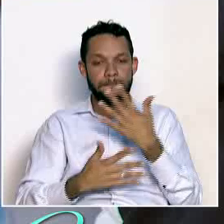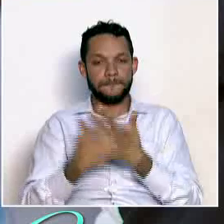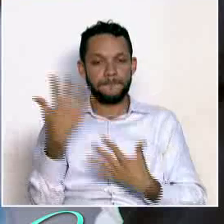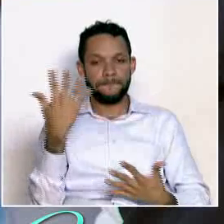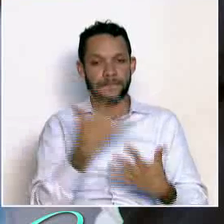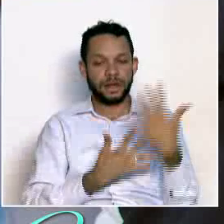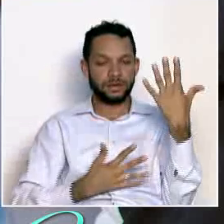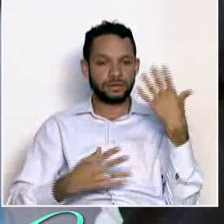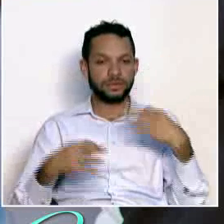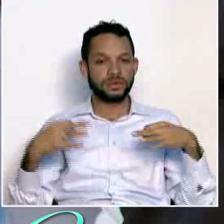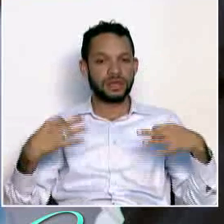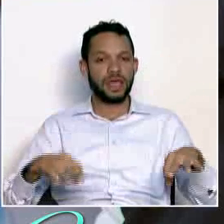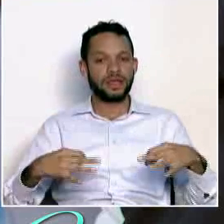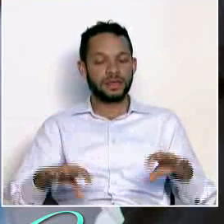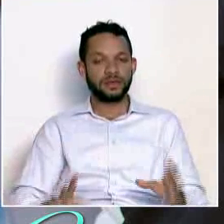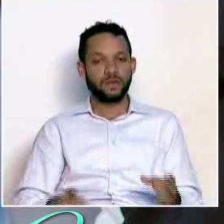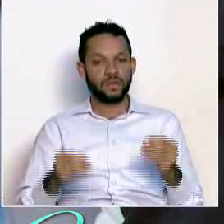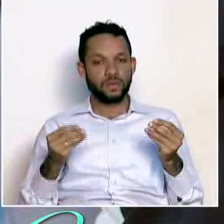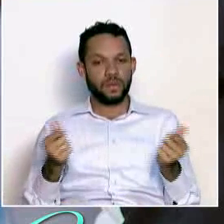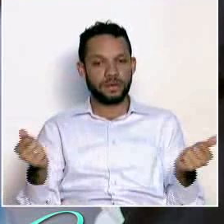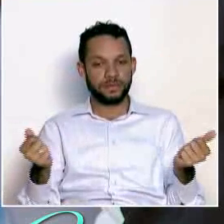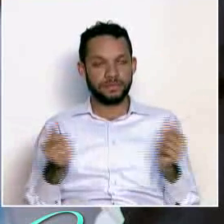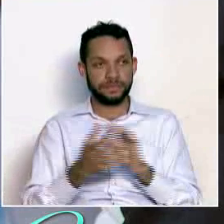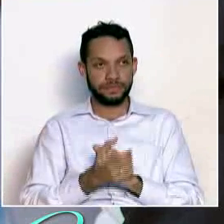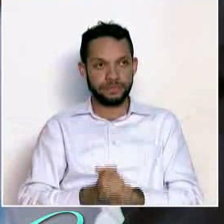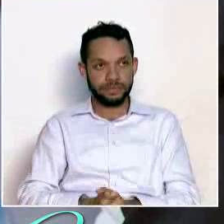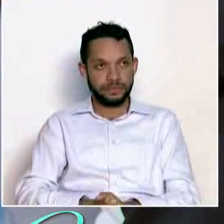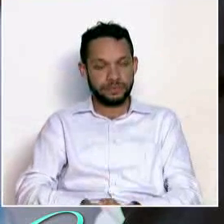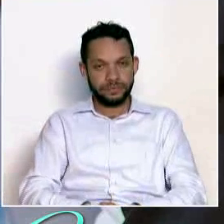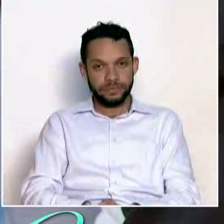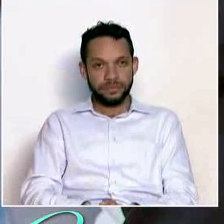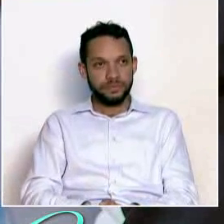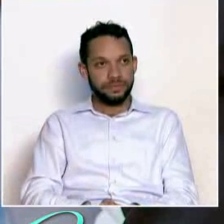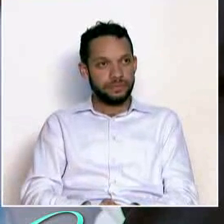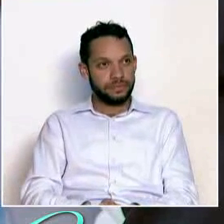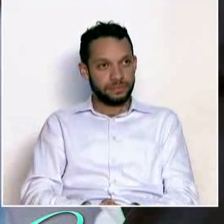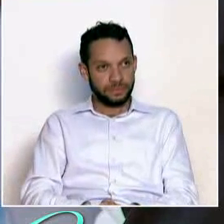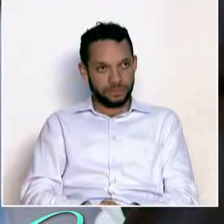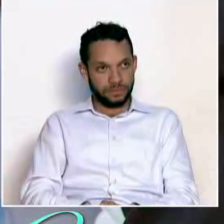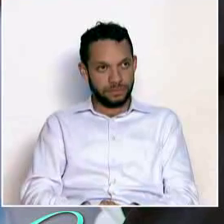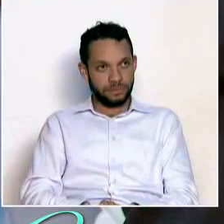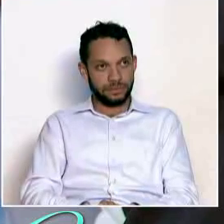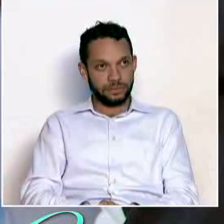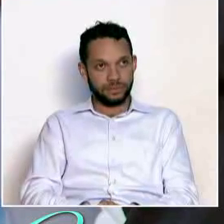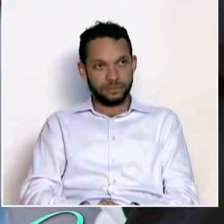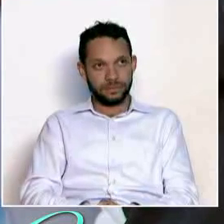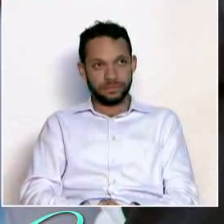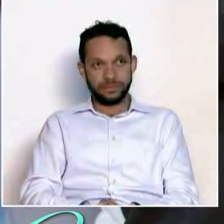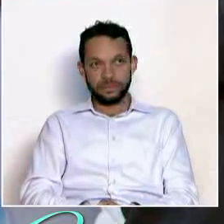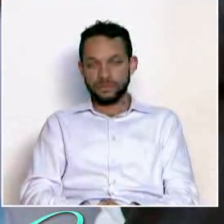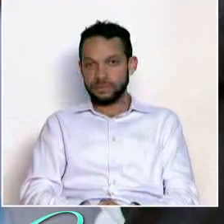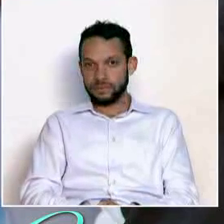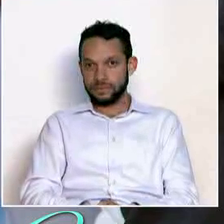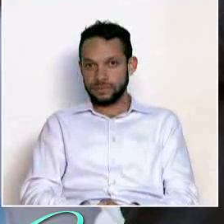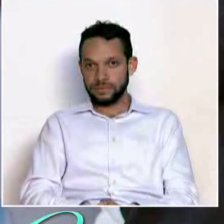completamente suelto y relajado. 1, 2, 3, 4,